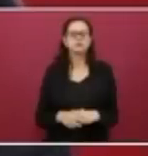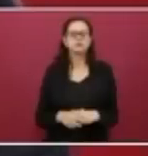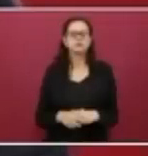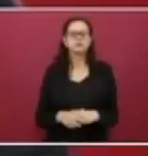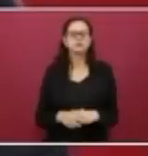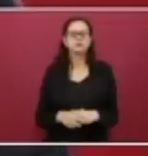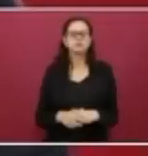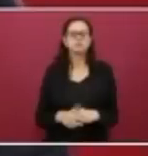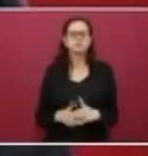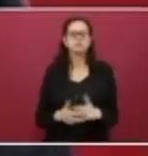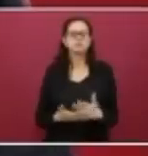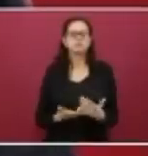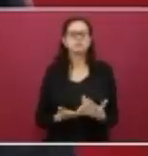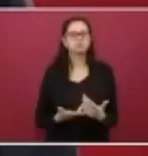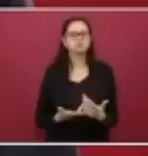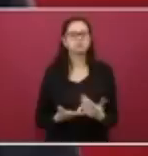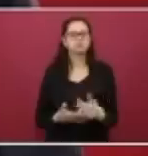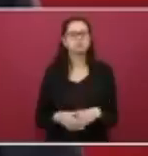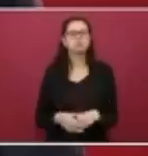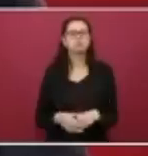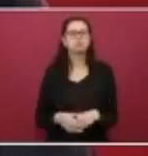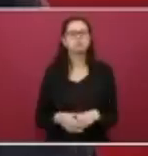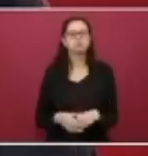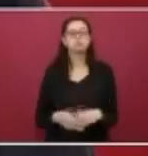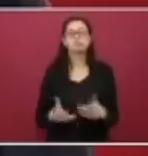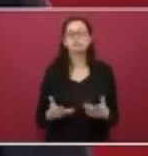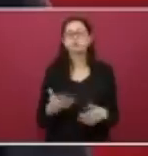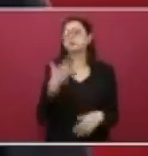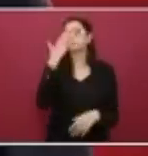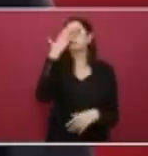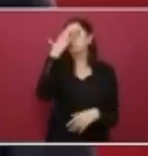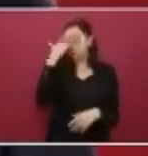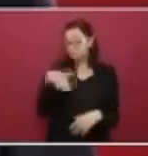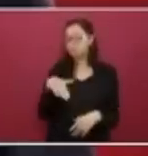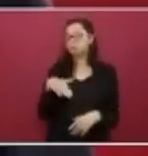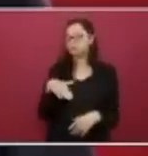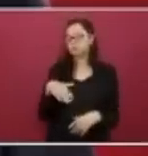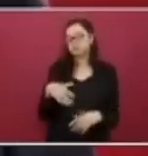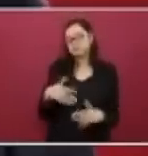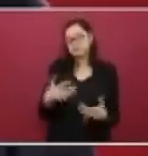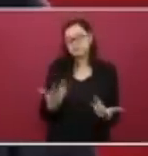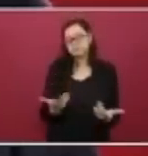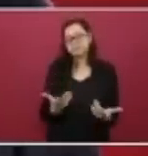hemos reconocido de que se cometieron muchos